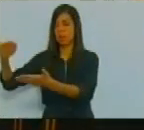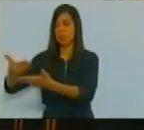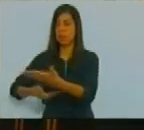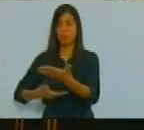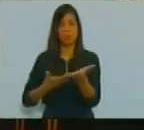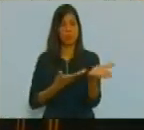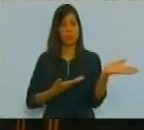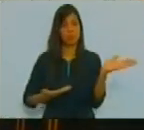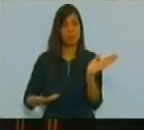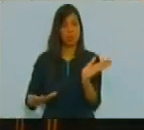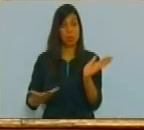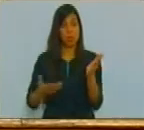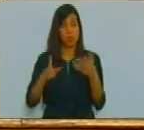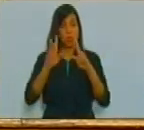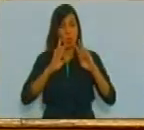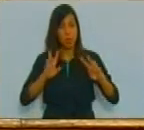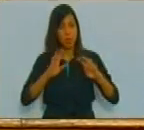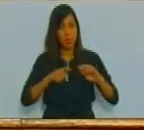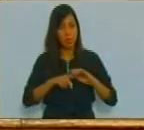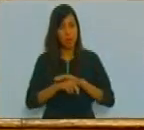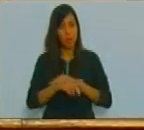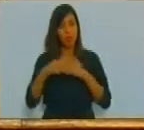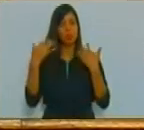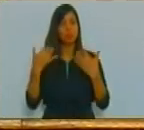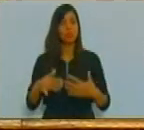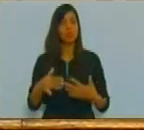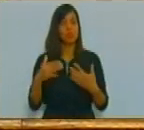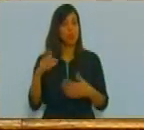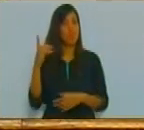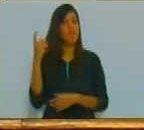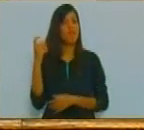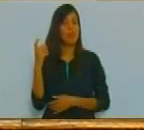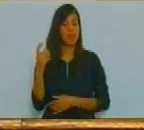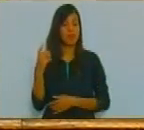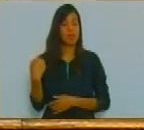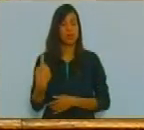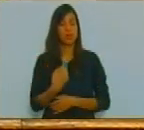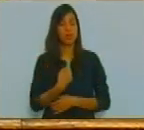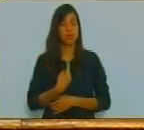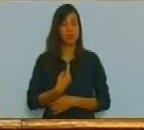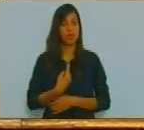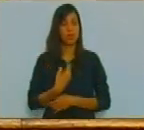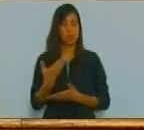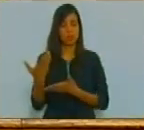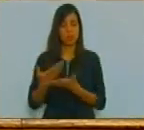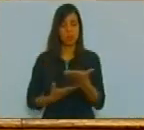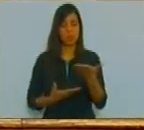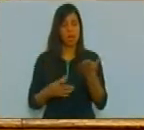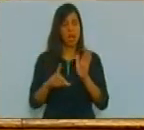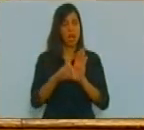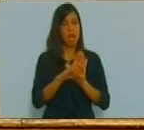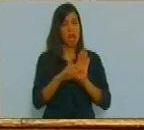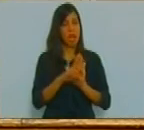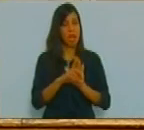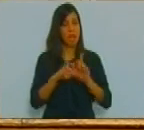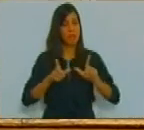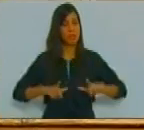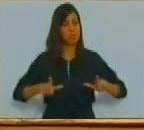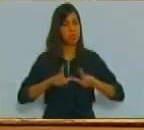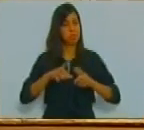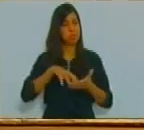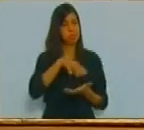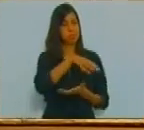muchos tenemos que buscar allí vamos y hemos recibido la ley constitucional de los cuadrantes de paz